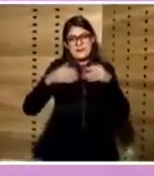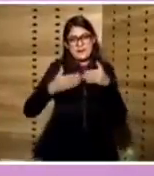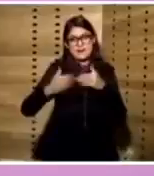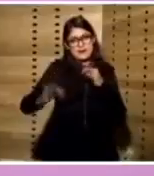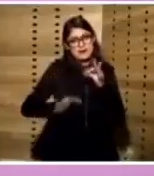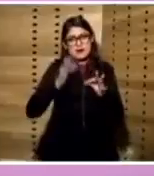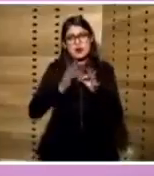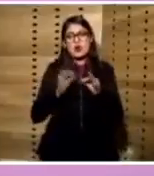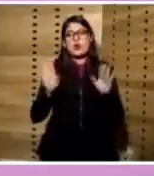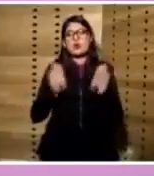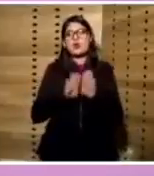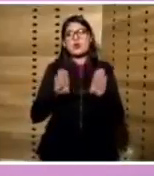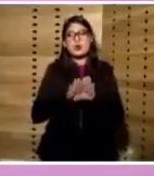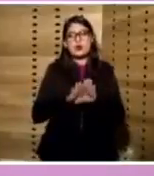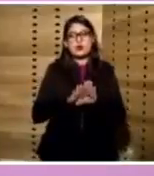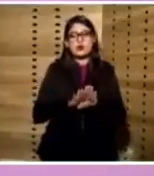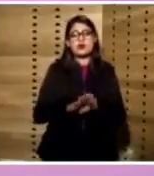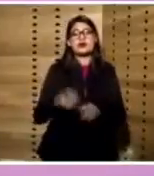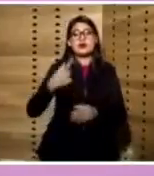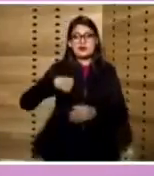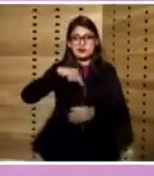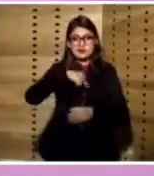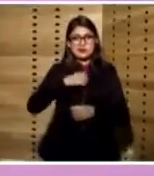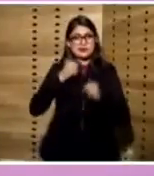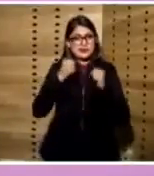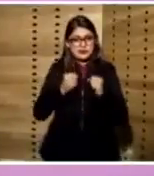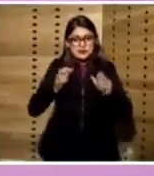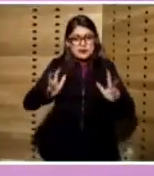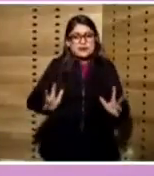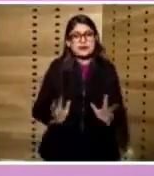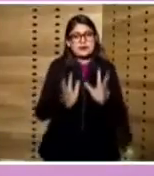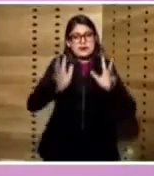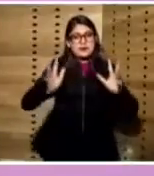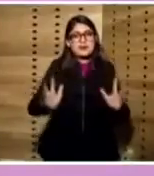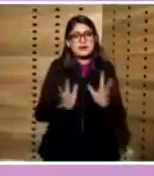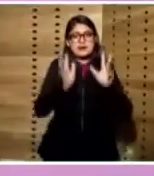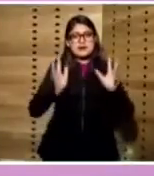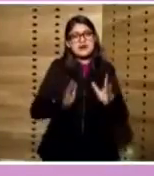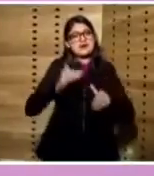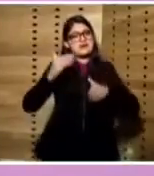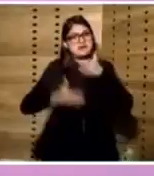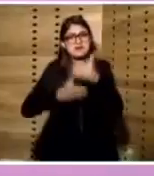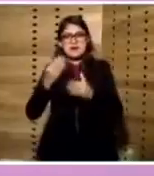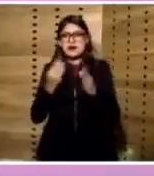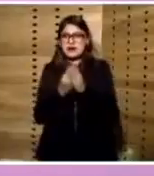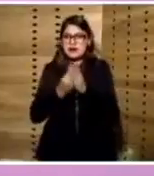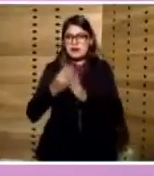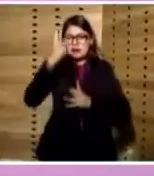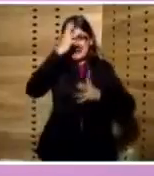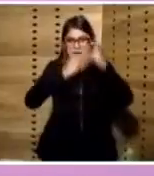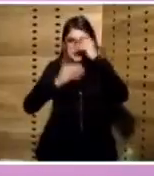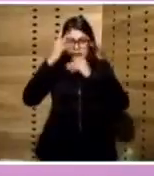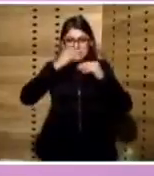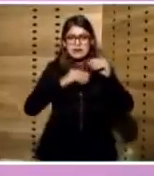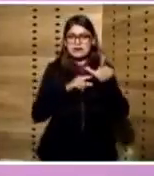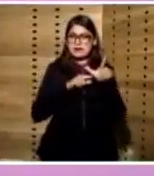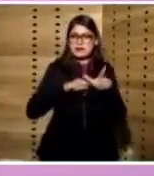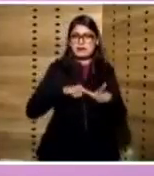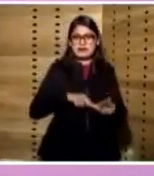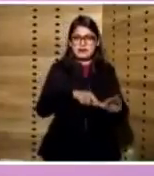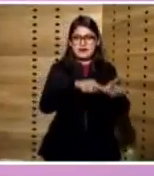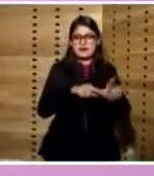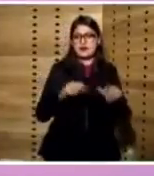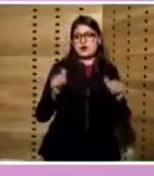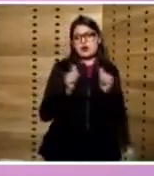interinstitucionales, con la seguridad de que seguiremos impulsando este tipo de actividades de capacitación en beneficio de